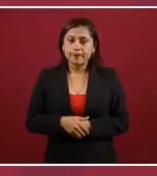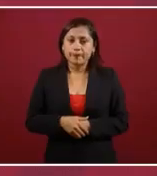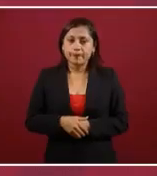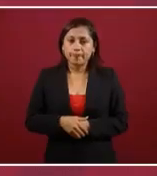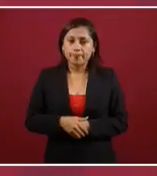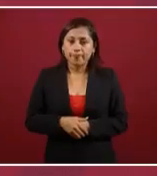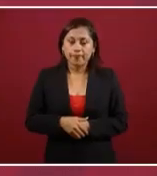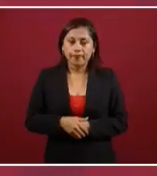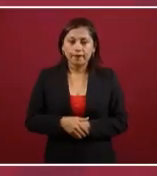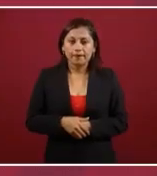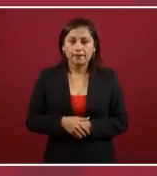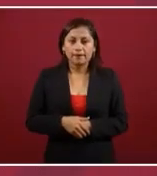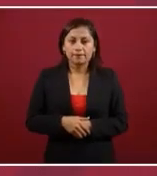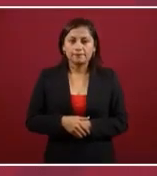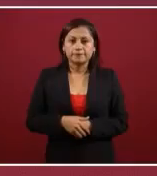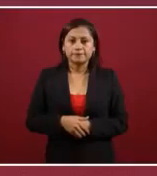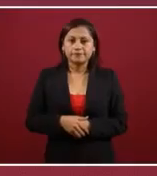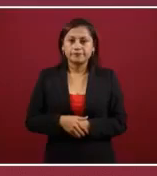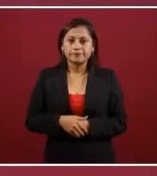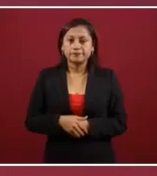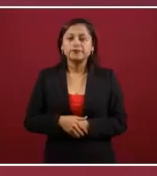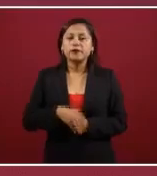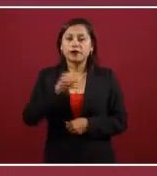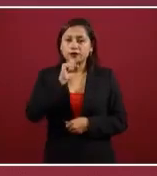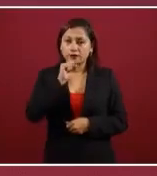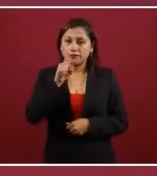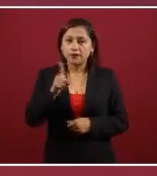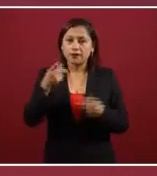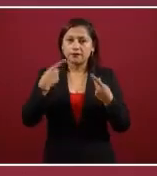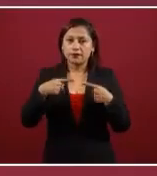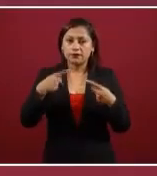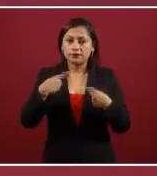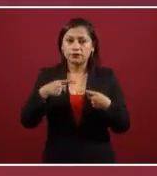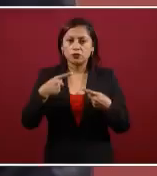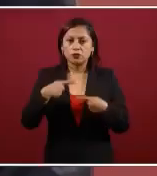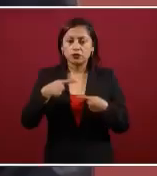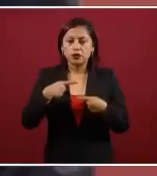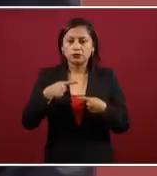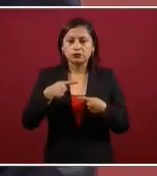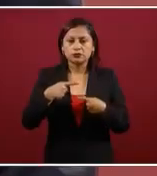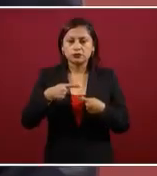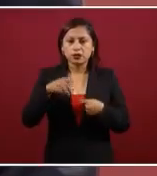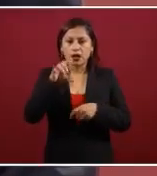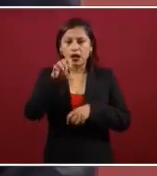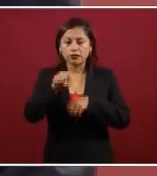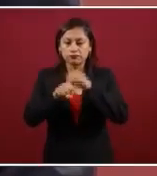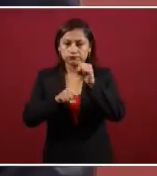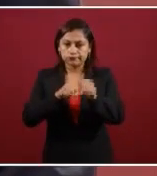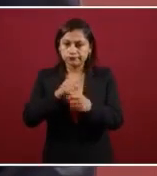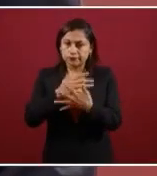se tenga amor al prójimo y amor a los hijos.